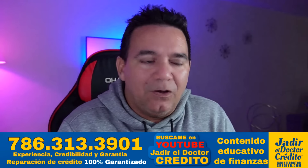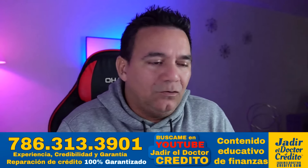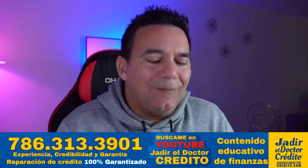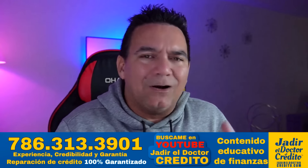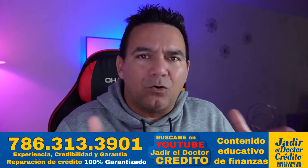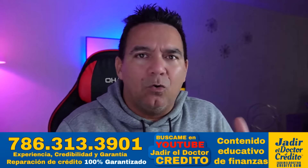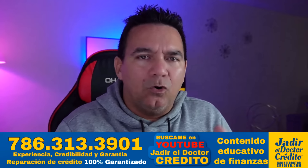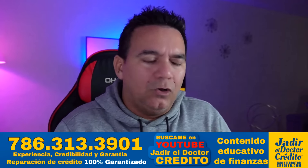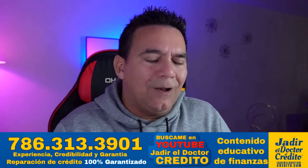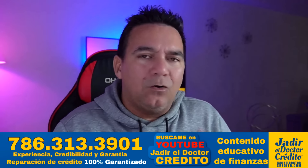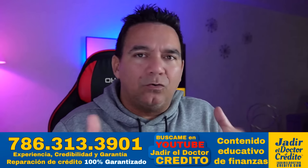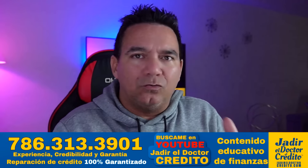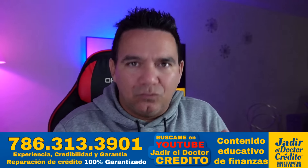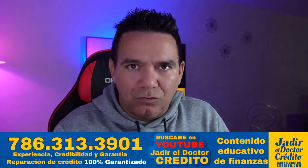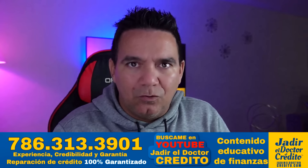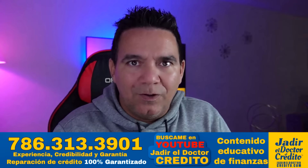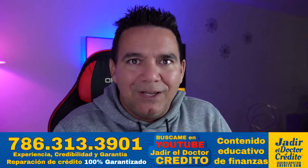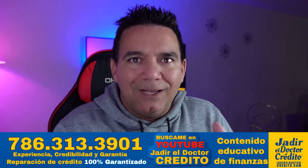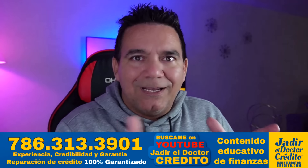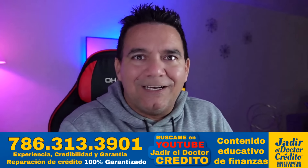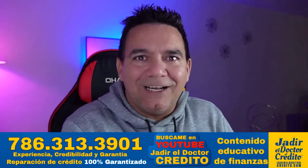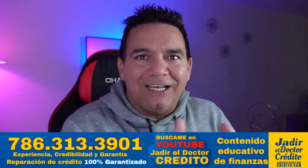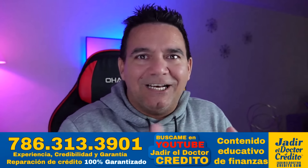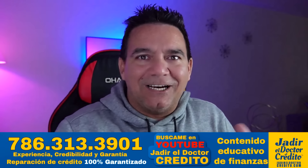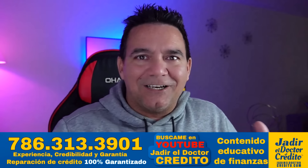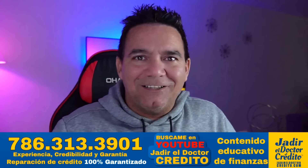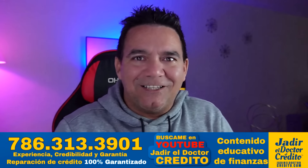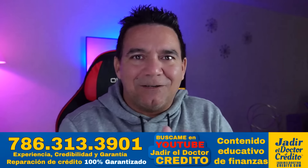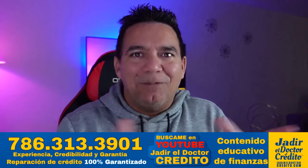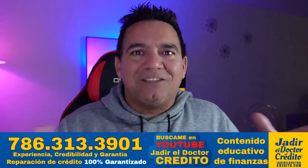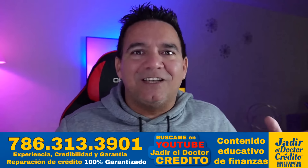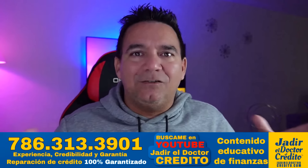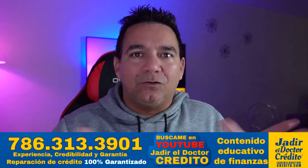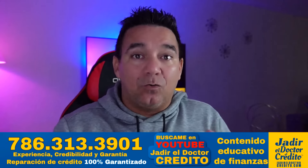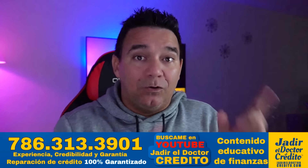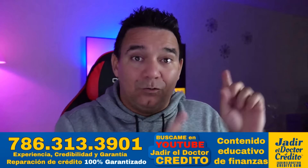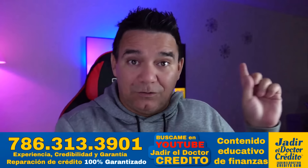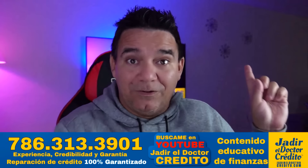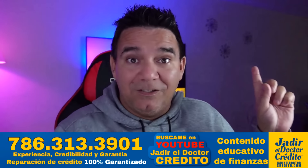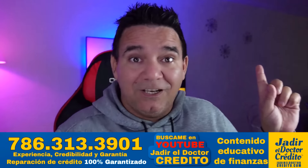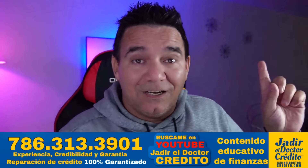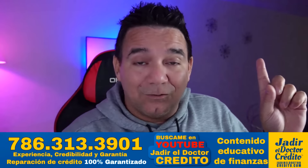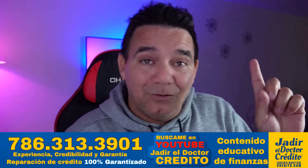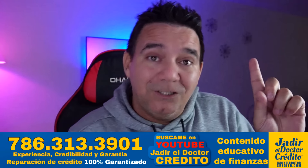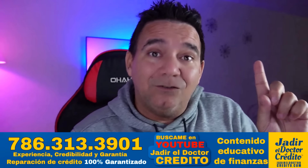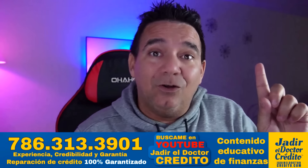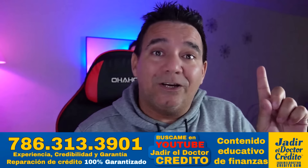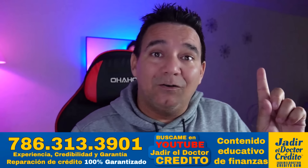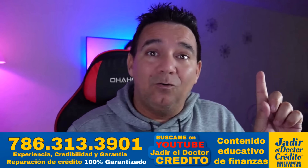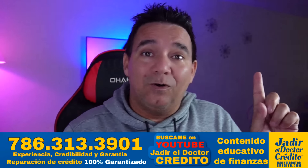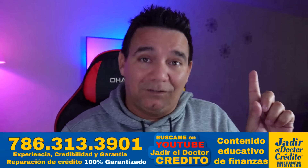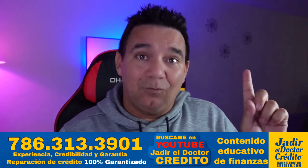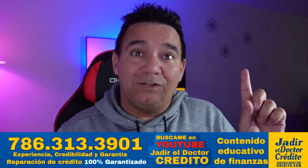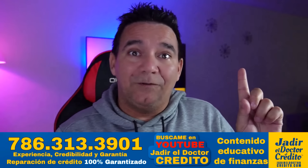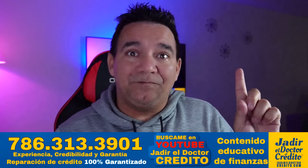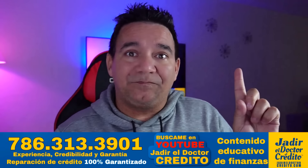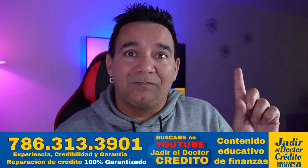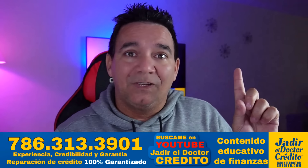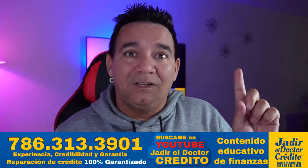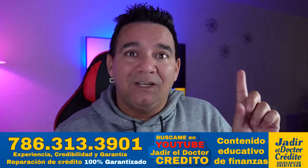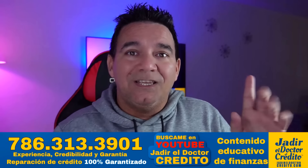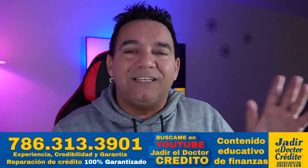pérdida había, donde más robo, donde más corrupción, era en la red de servicentros cuando se vendía la gasolina en dólares en Cuba, ¿te